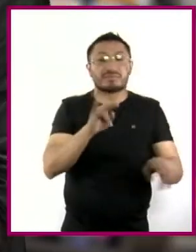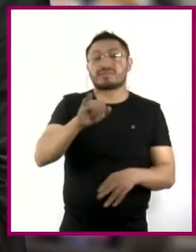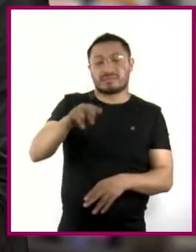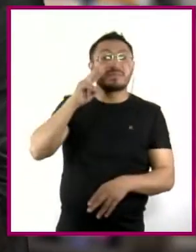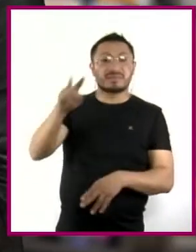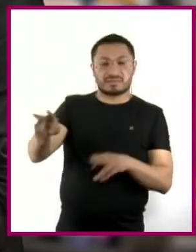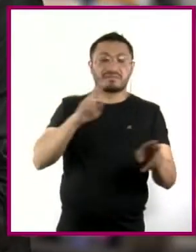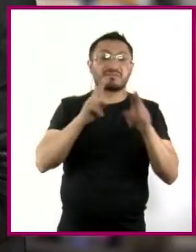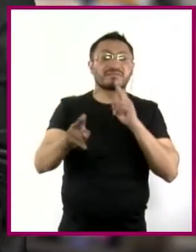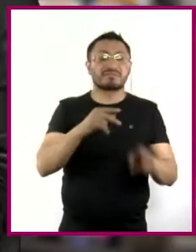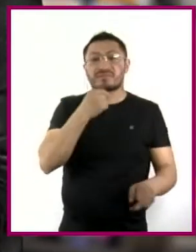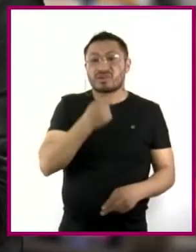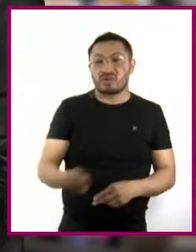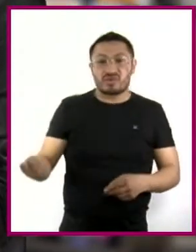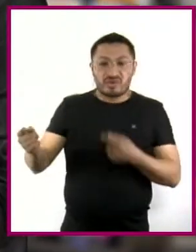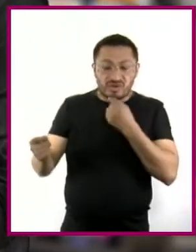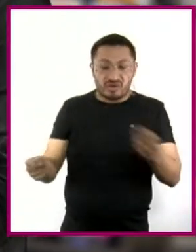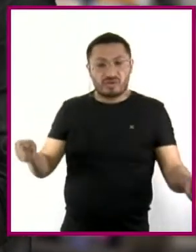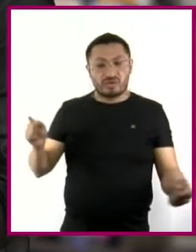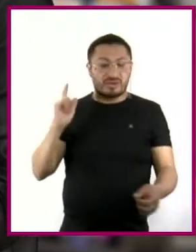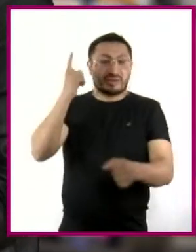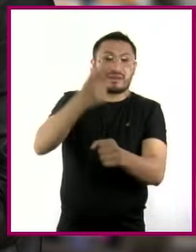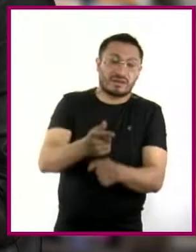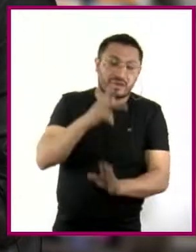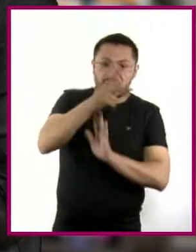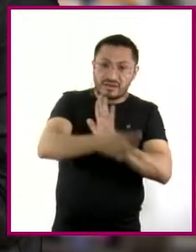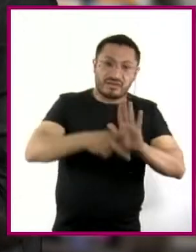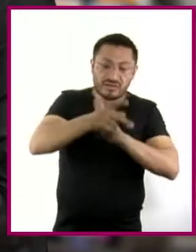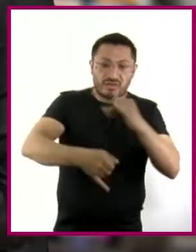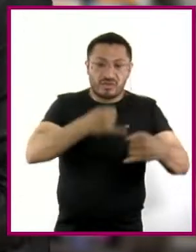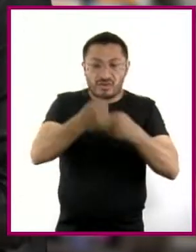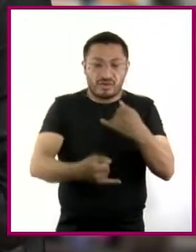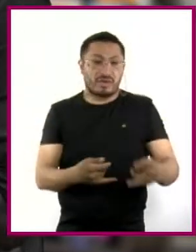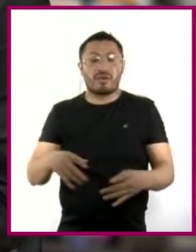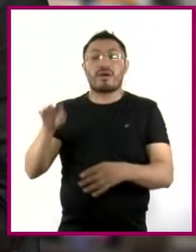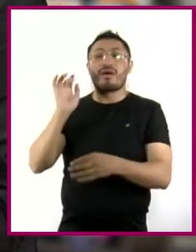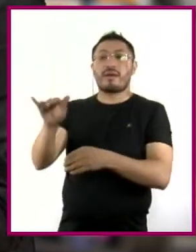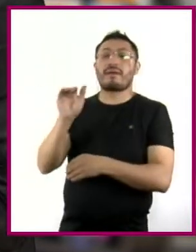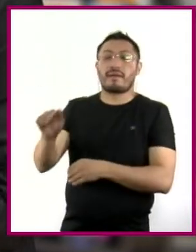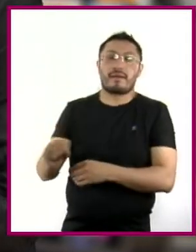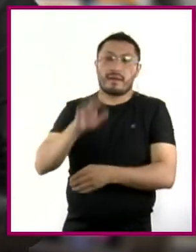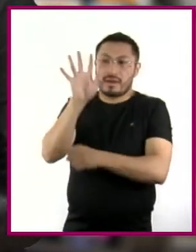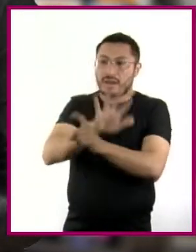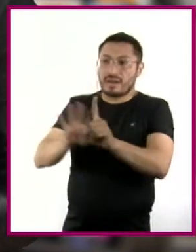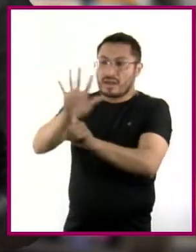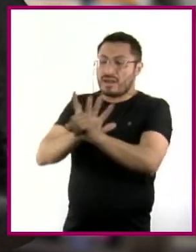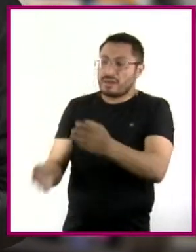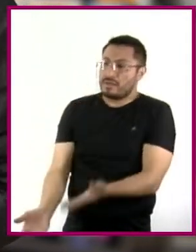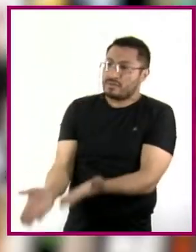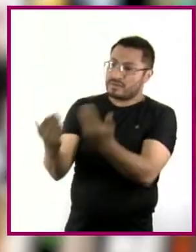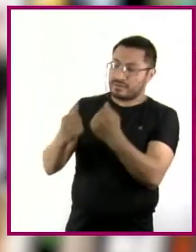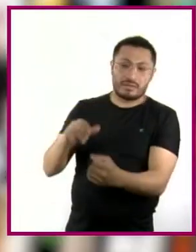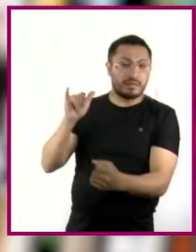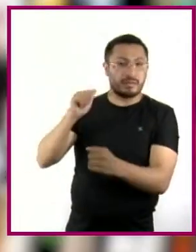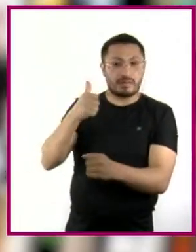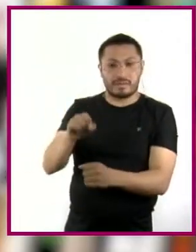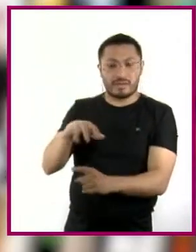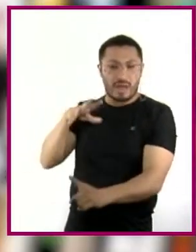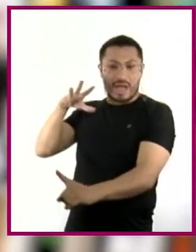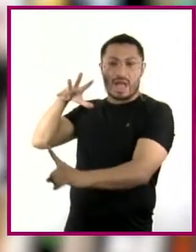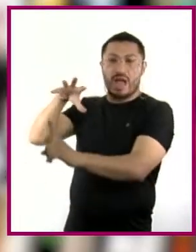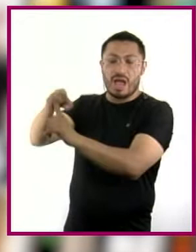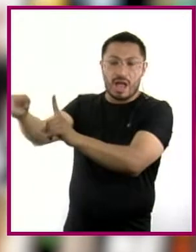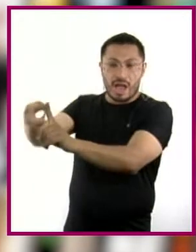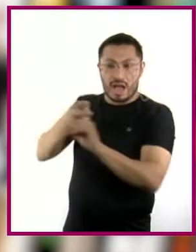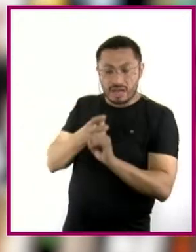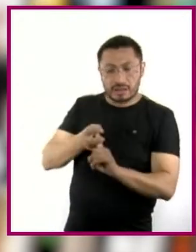la tele. A los niños los contactaron por medio de un videojuego y los convencieron de encontrarse. Así los capturaron. Así es. Por eso